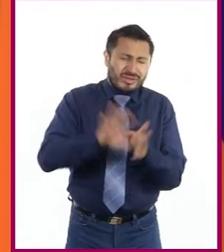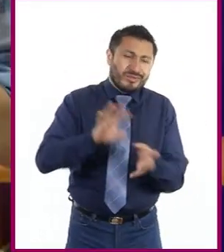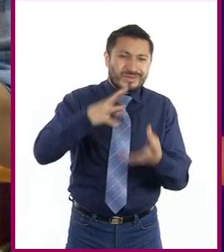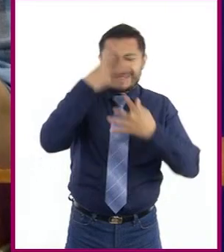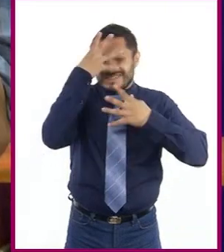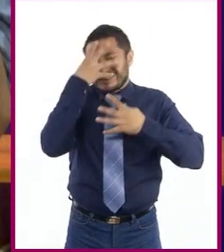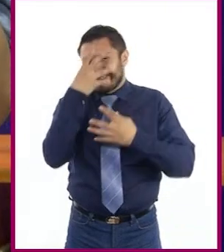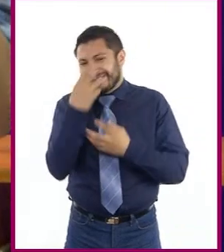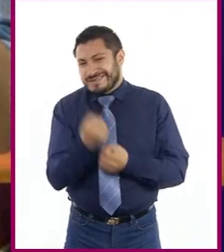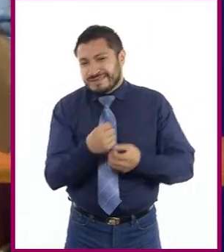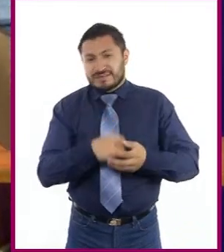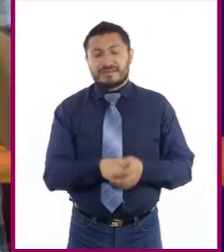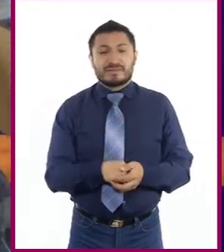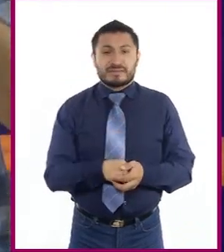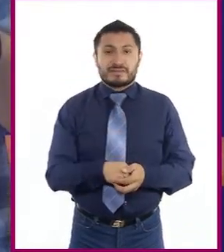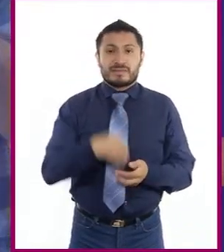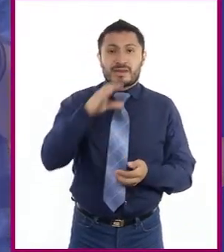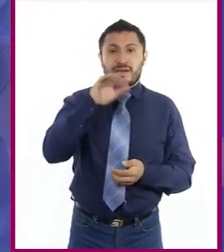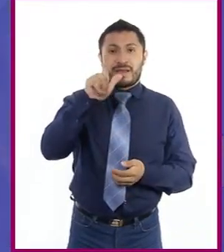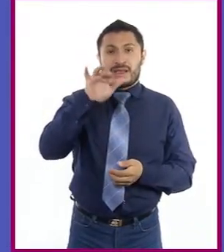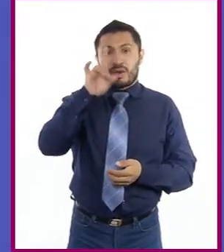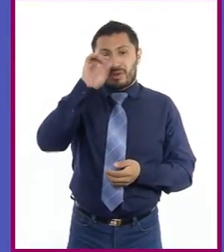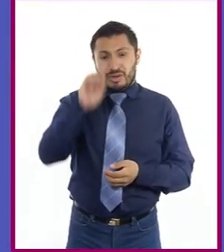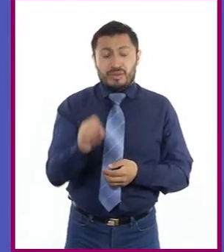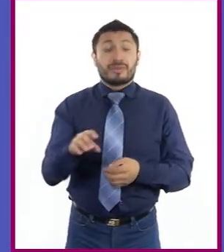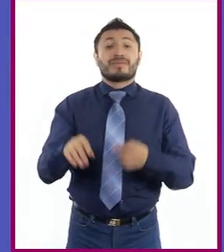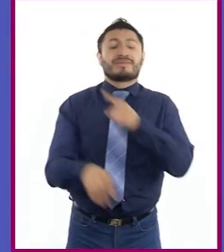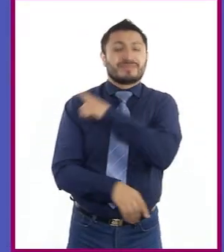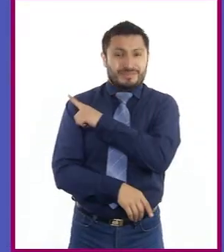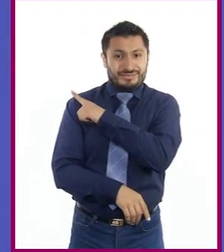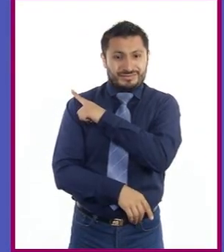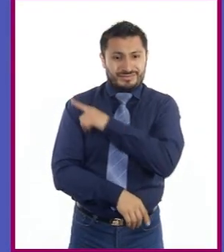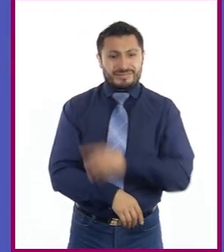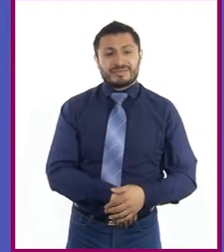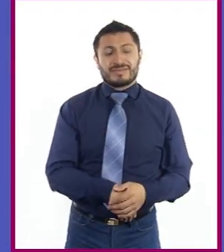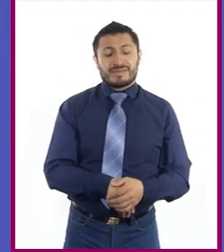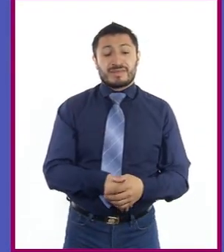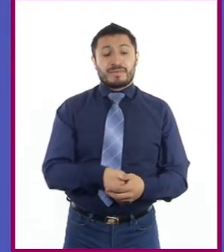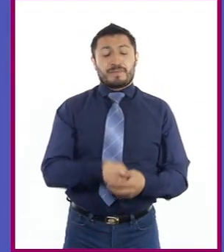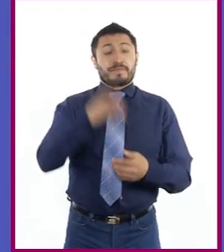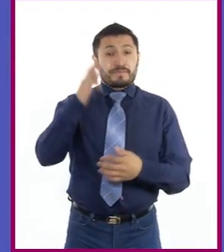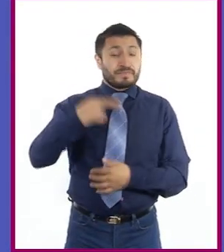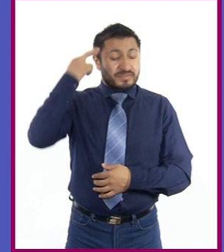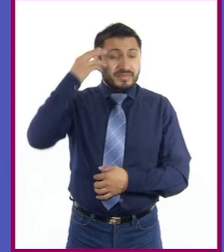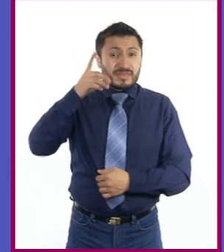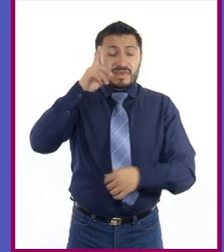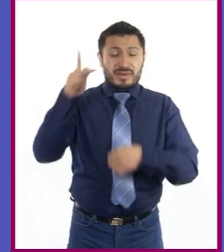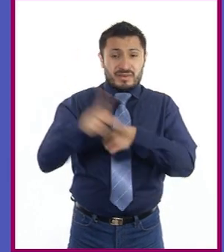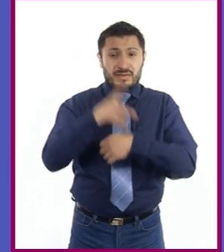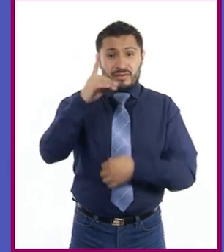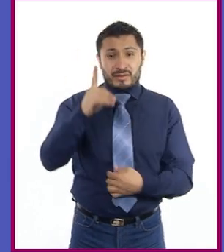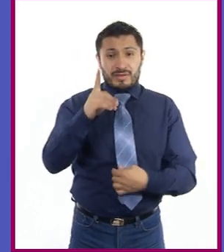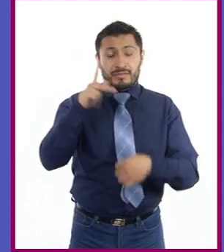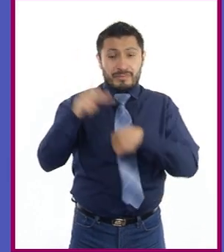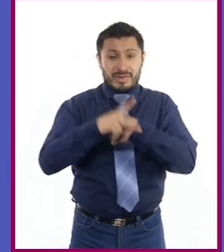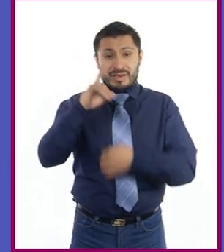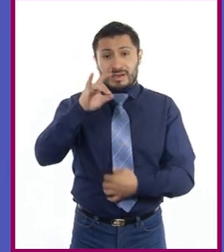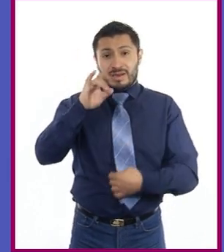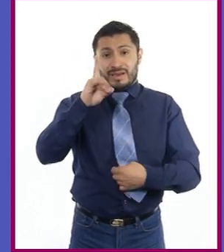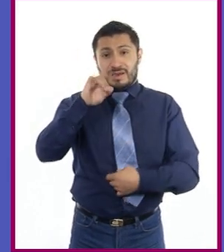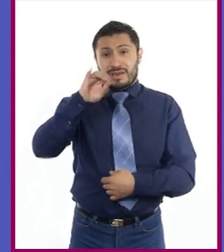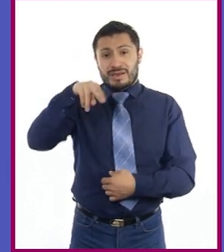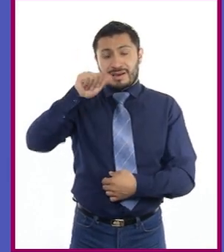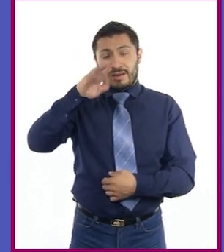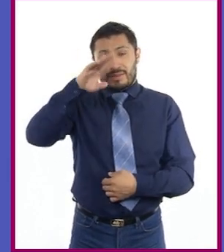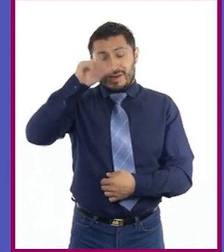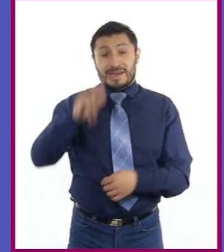trágico. Claudio, antagonista de la historia, rey de Dinamarca y tío de Hamlet, es